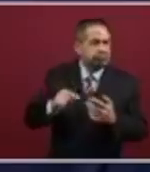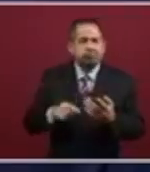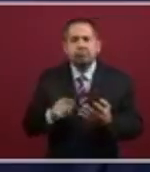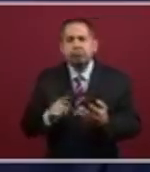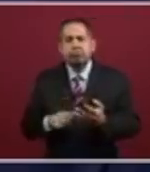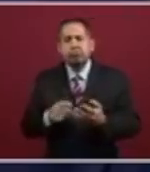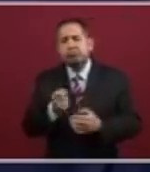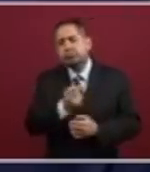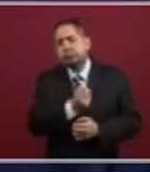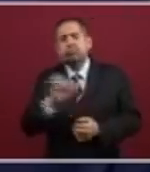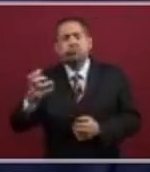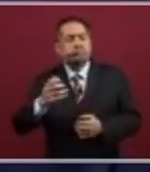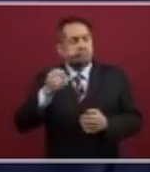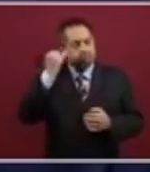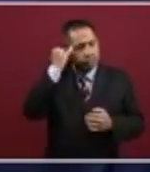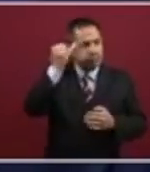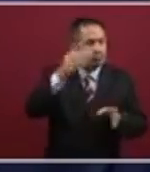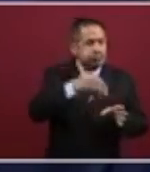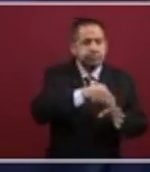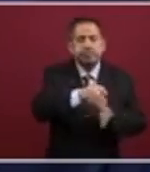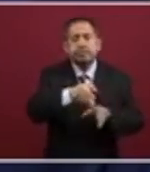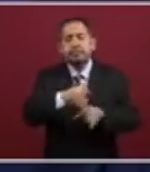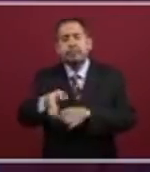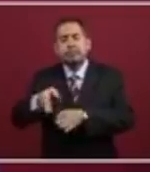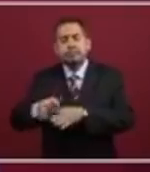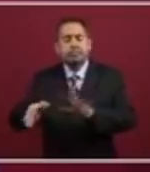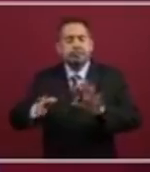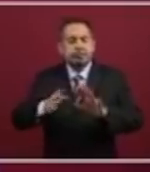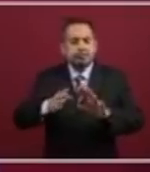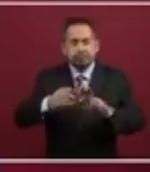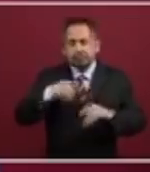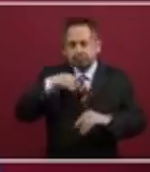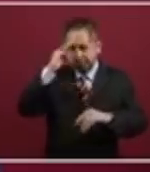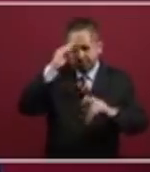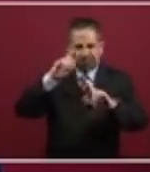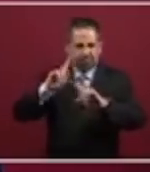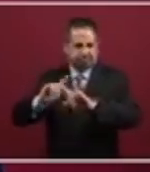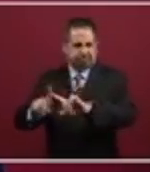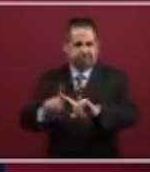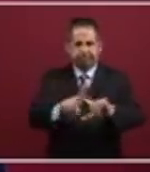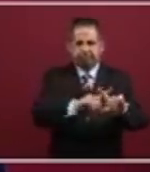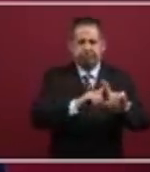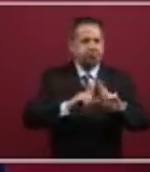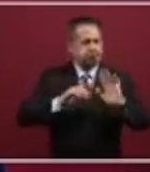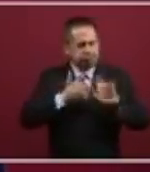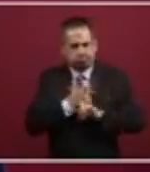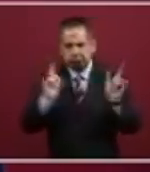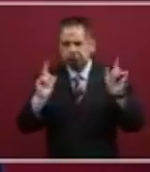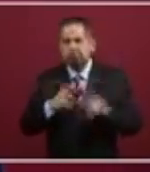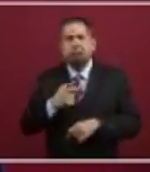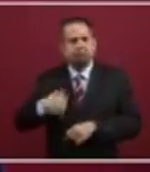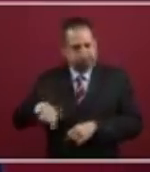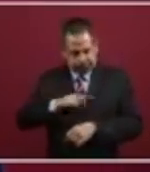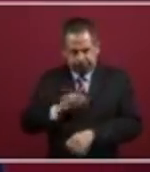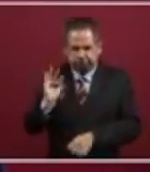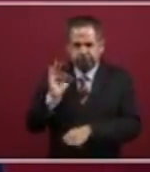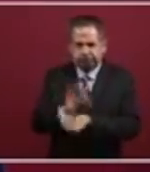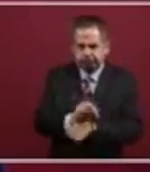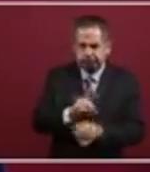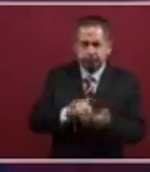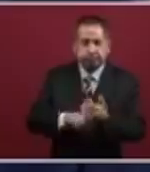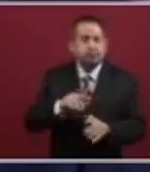de todas las corrientes de pensamiento y de todas las orientaciones